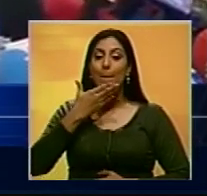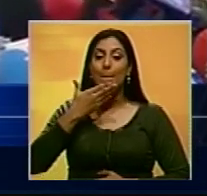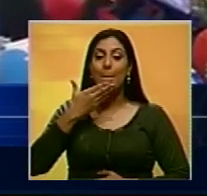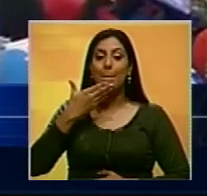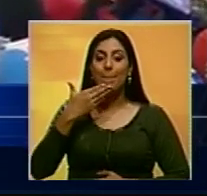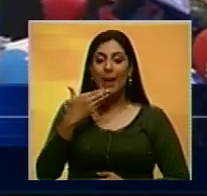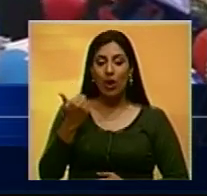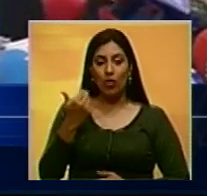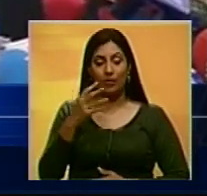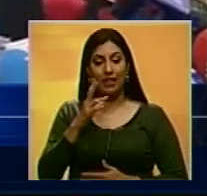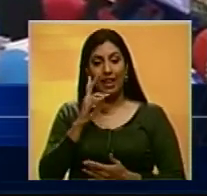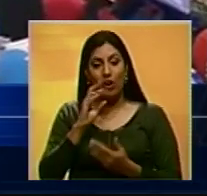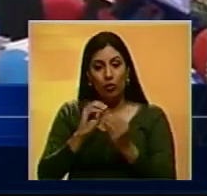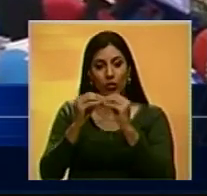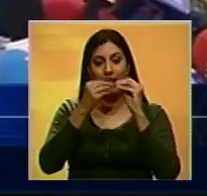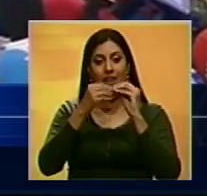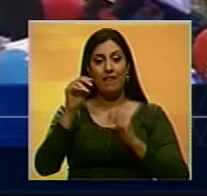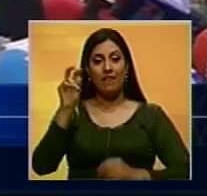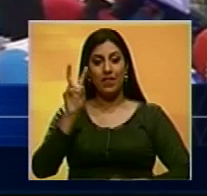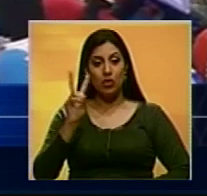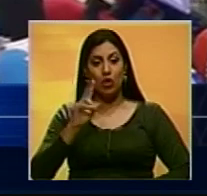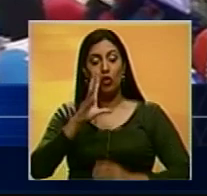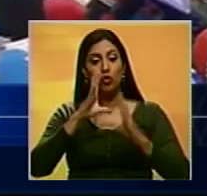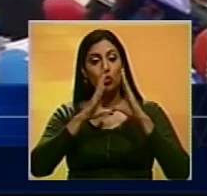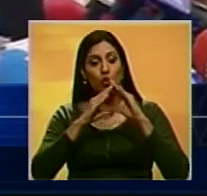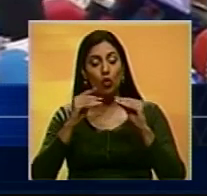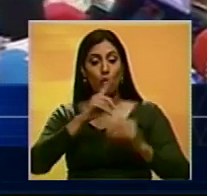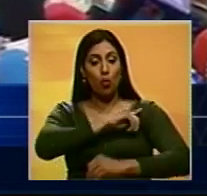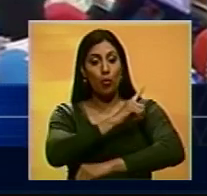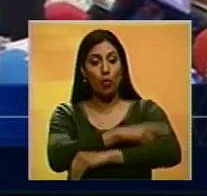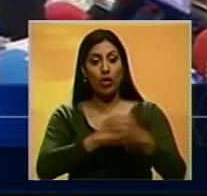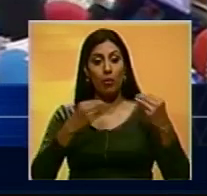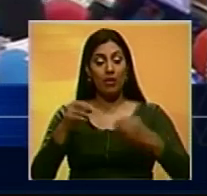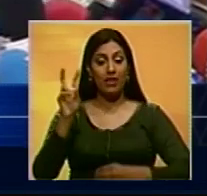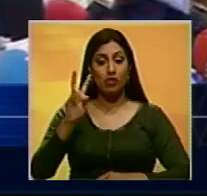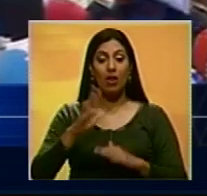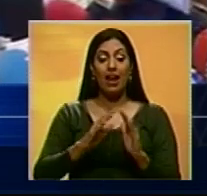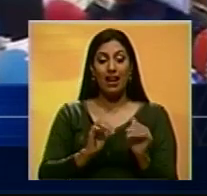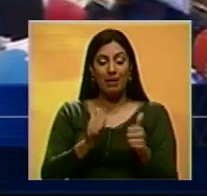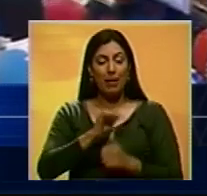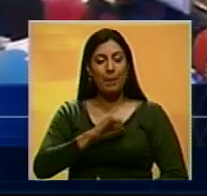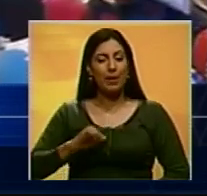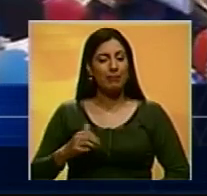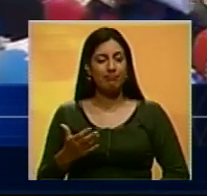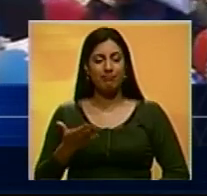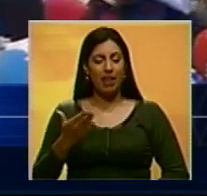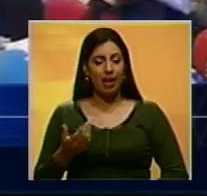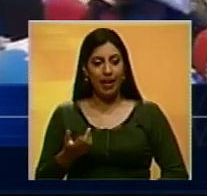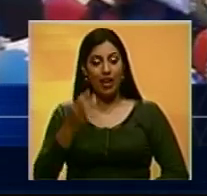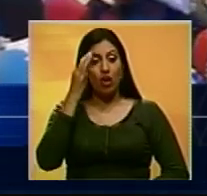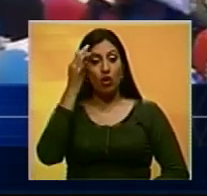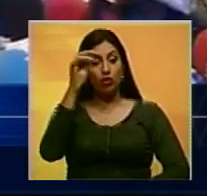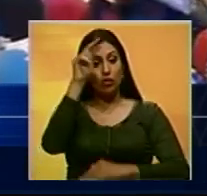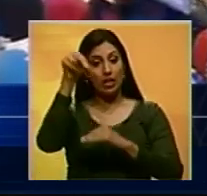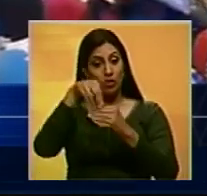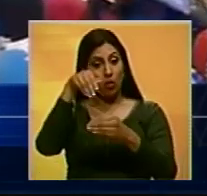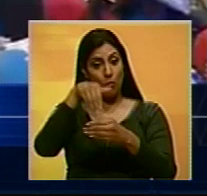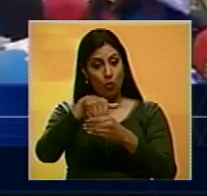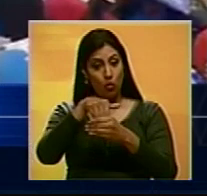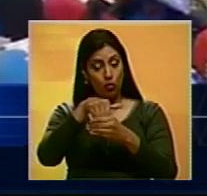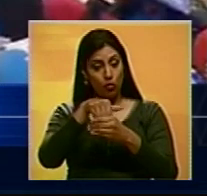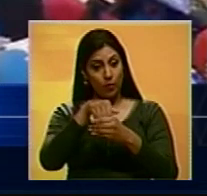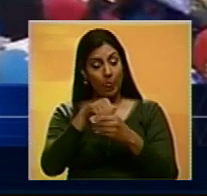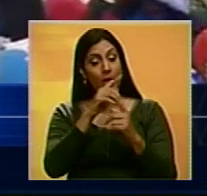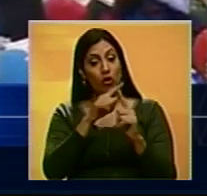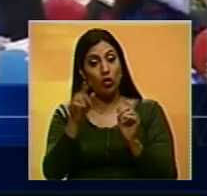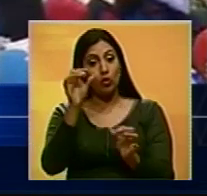mejore, es decir, la reinstitucionalización de todos los poderes públicos en Venezuela, particularmente el Consejo Nacional Electoral